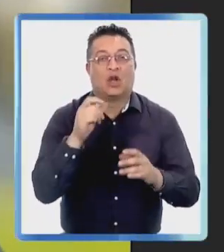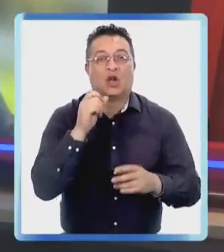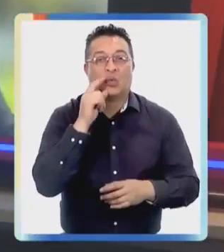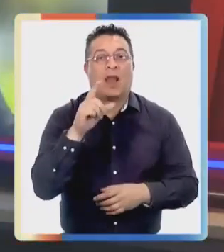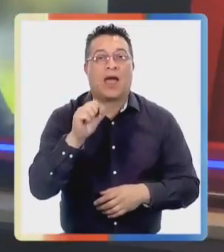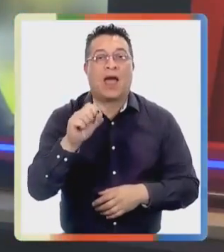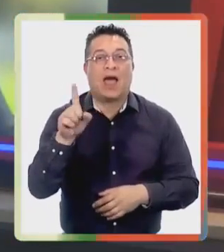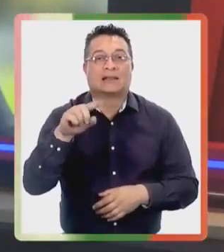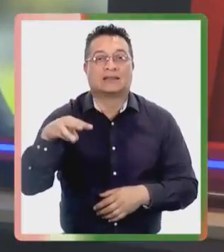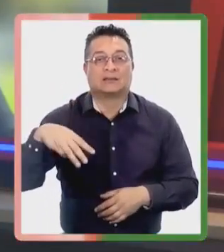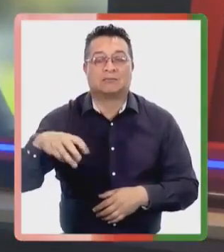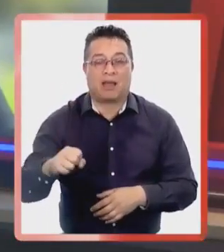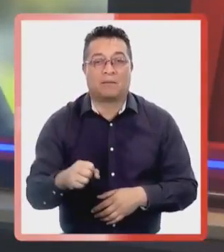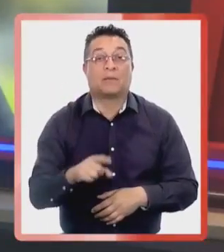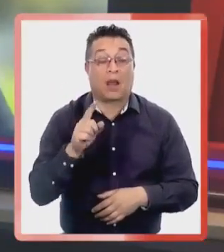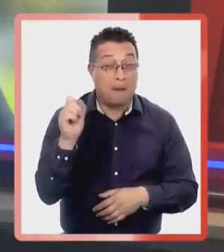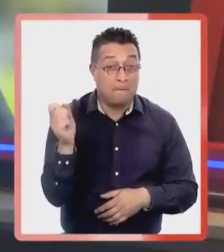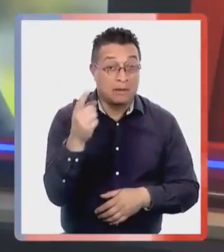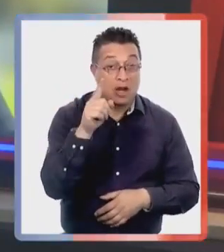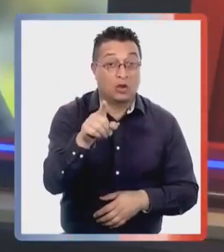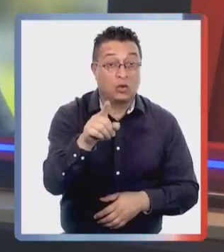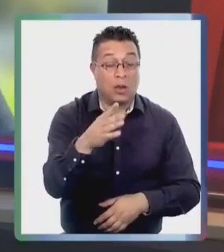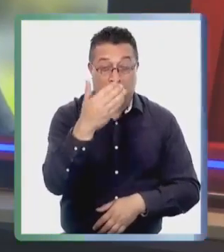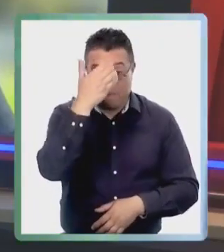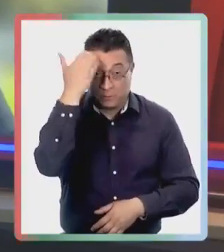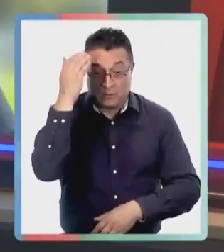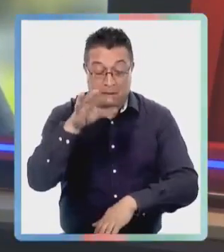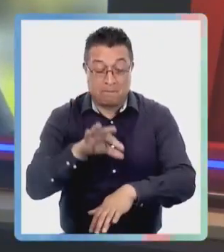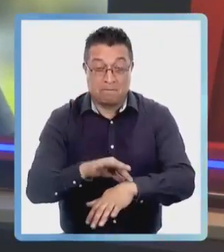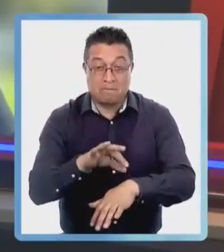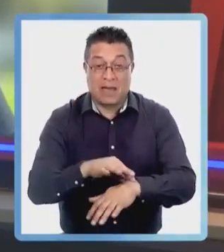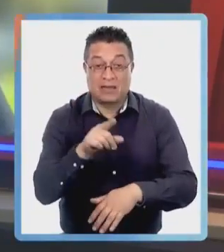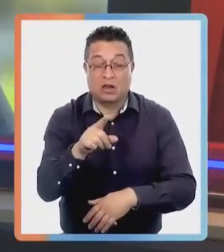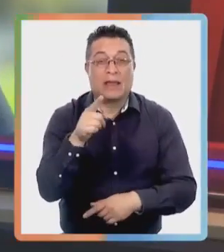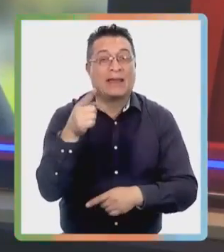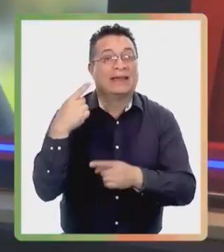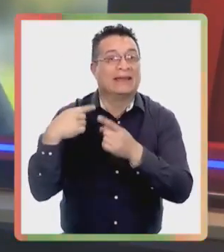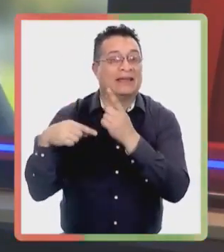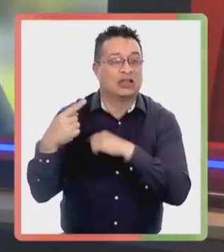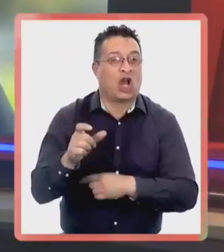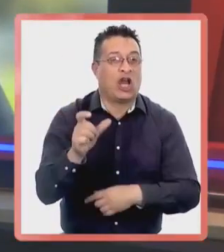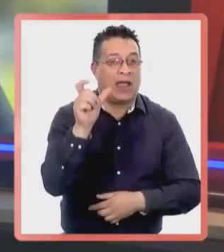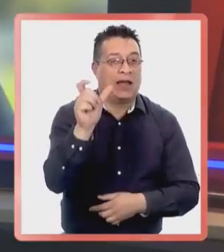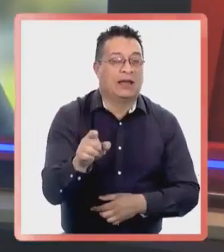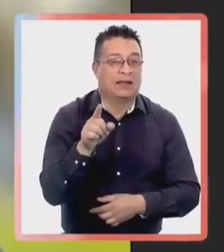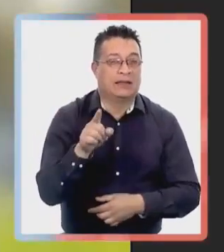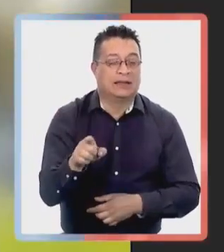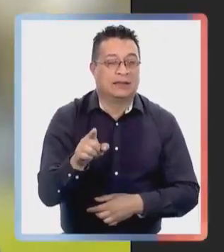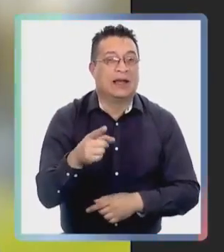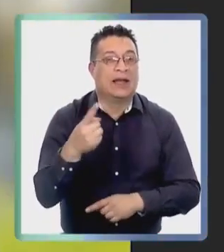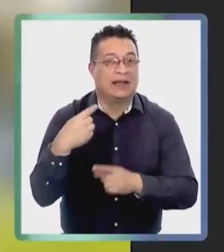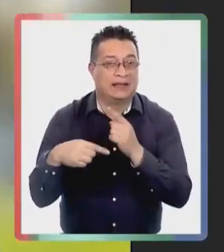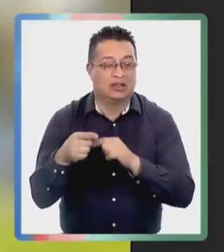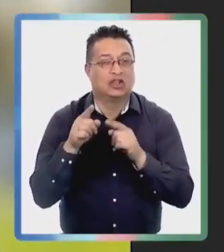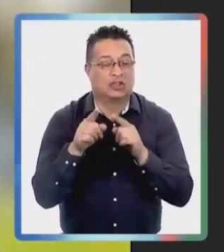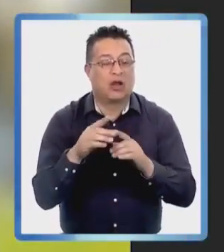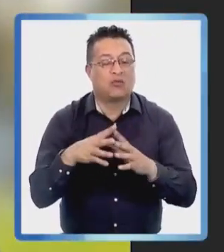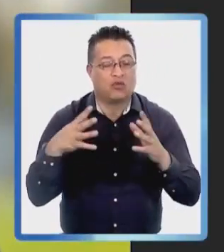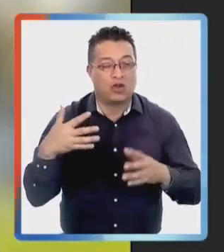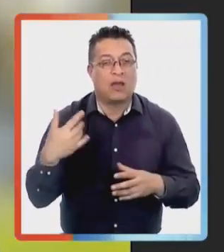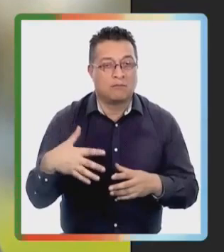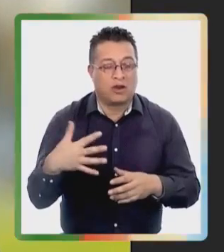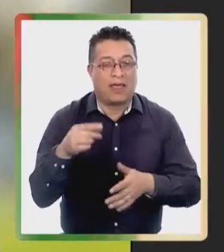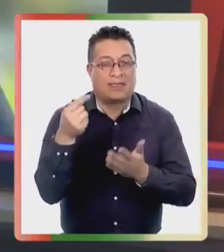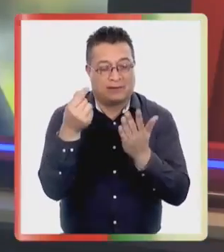asma. Claro, o sea, lo primero que ustedes como profesionales médicos tienen en cuenta es la historia del paciente, en definitiva. La historia del paciente es fundamental en